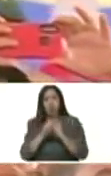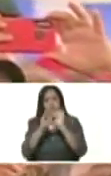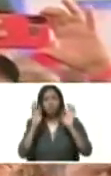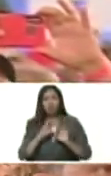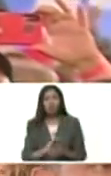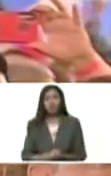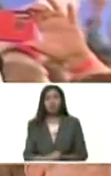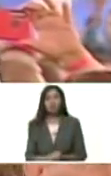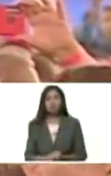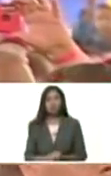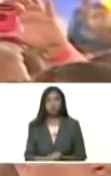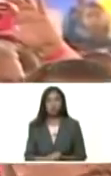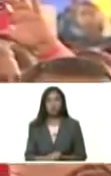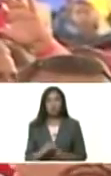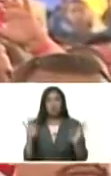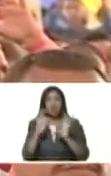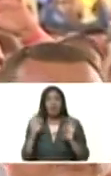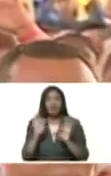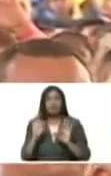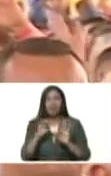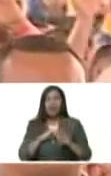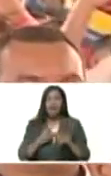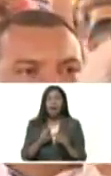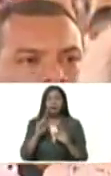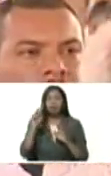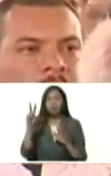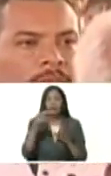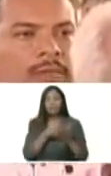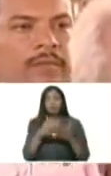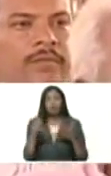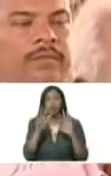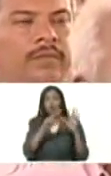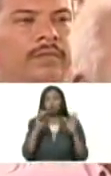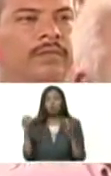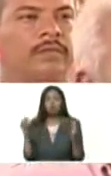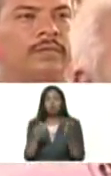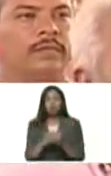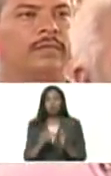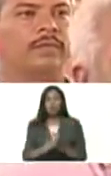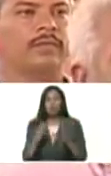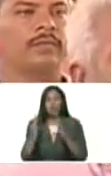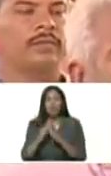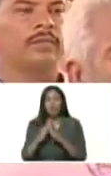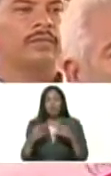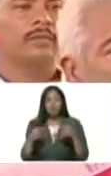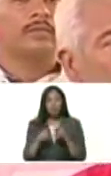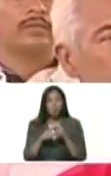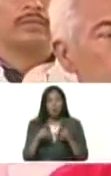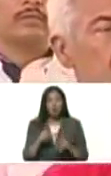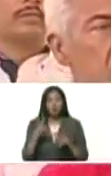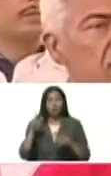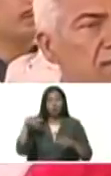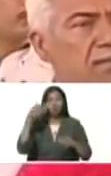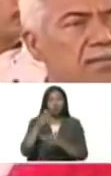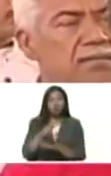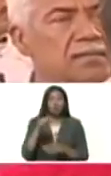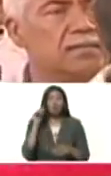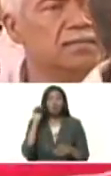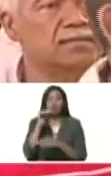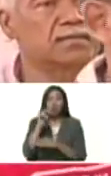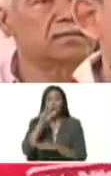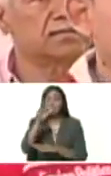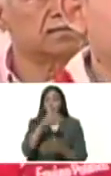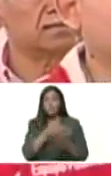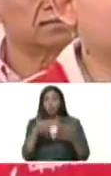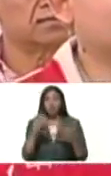nada ni nadie nos va a detener. 2.800.000 hogares, rumbo a los 3 millones. Y de ahí